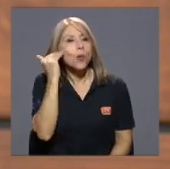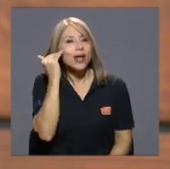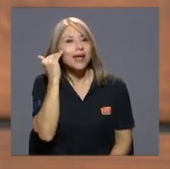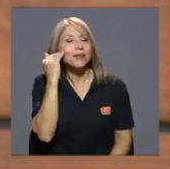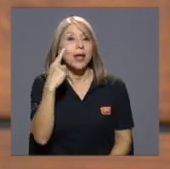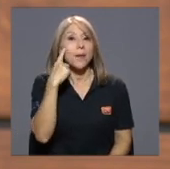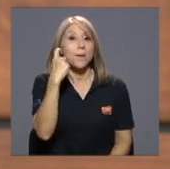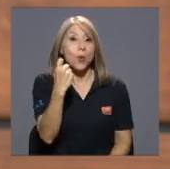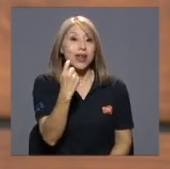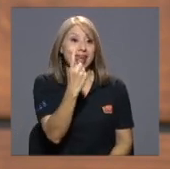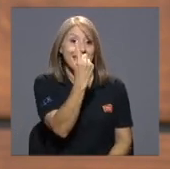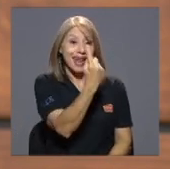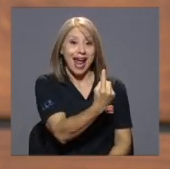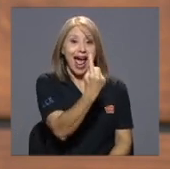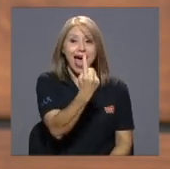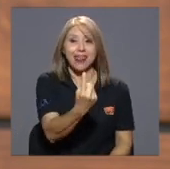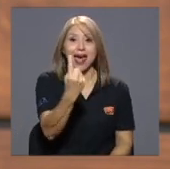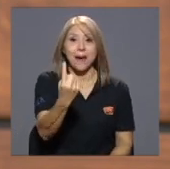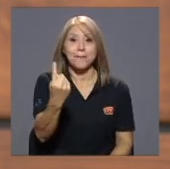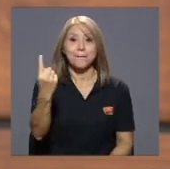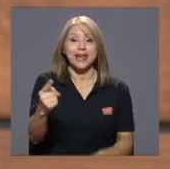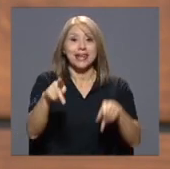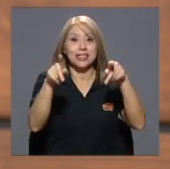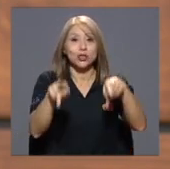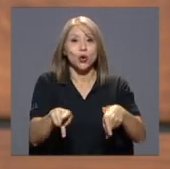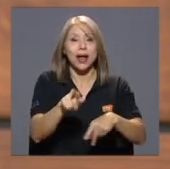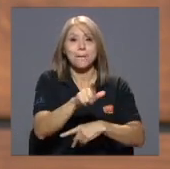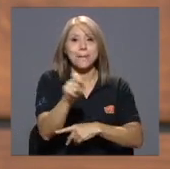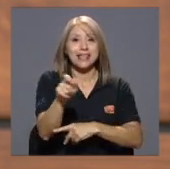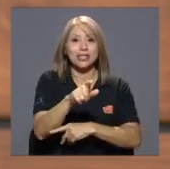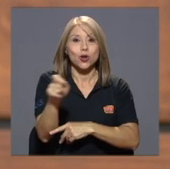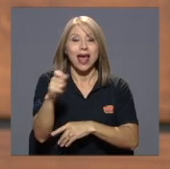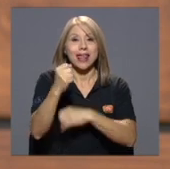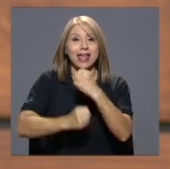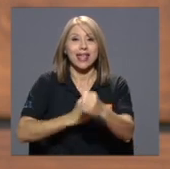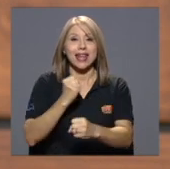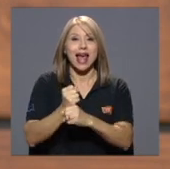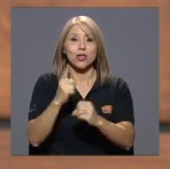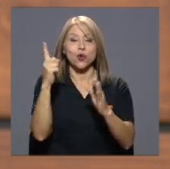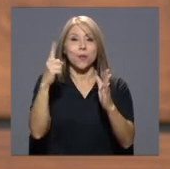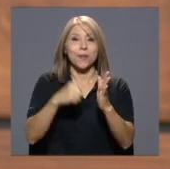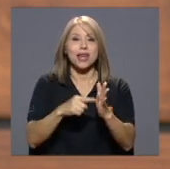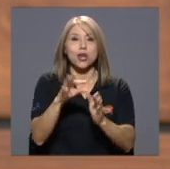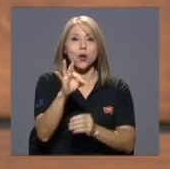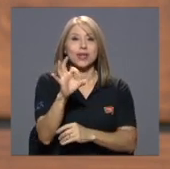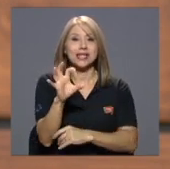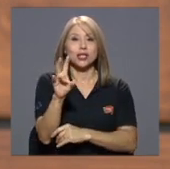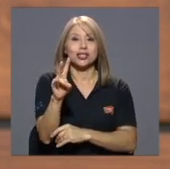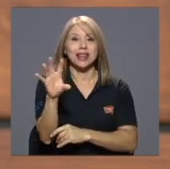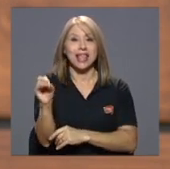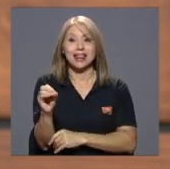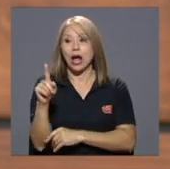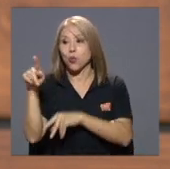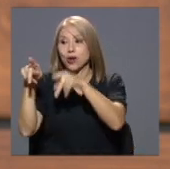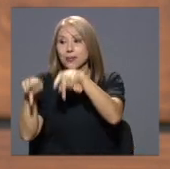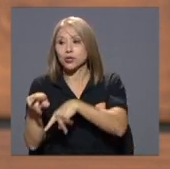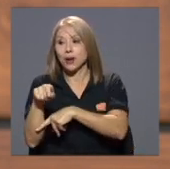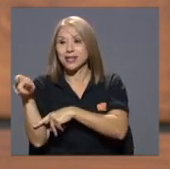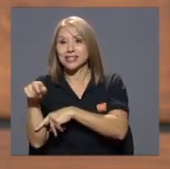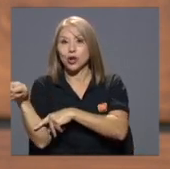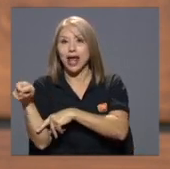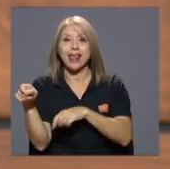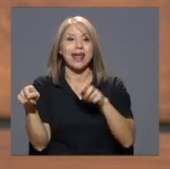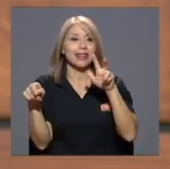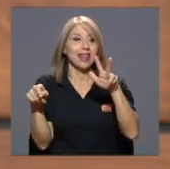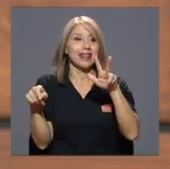estaba trabajando, perdón, por cada persona pensionada en 1970 había 32 trabajando y